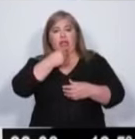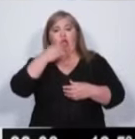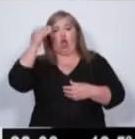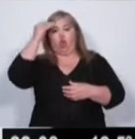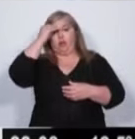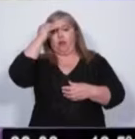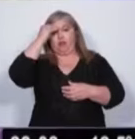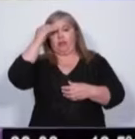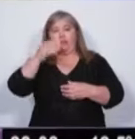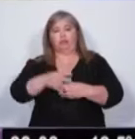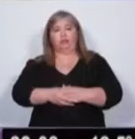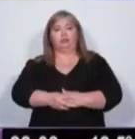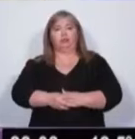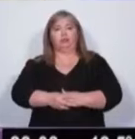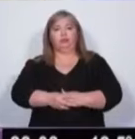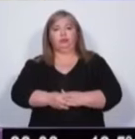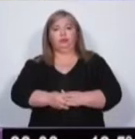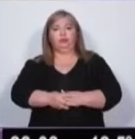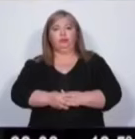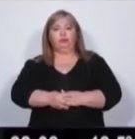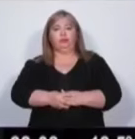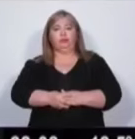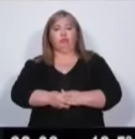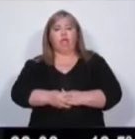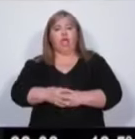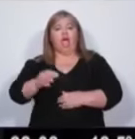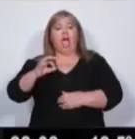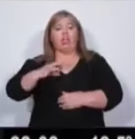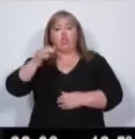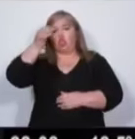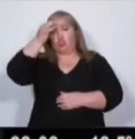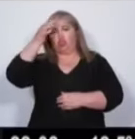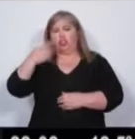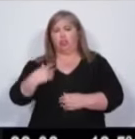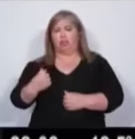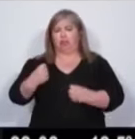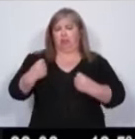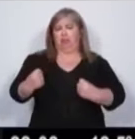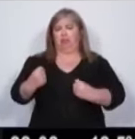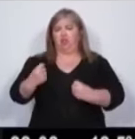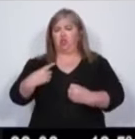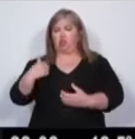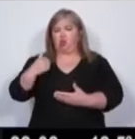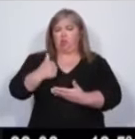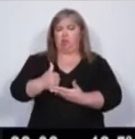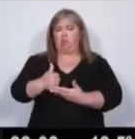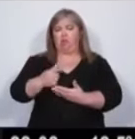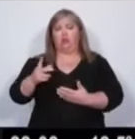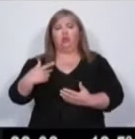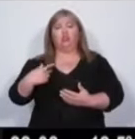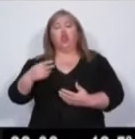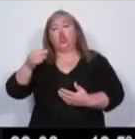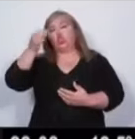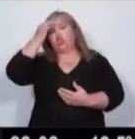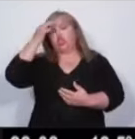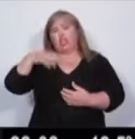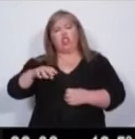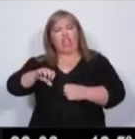12 años de soberbia, no. 12 años de extorsión,